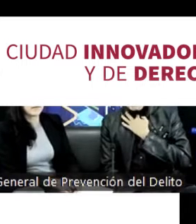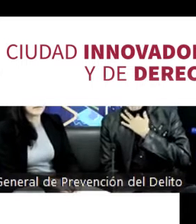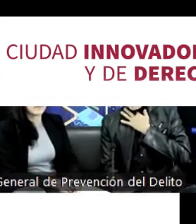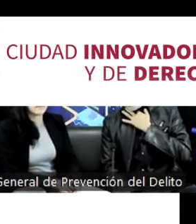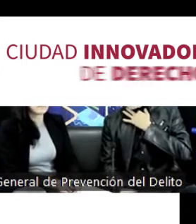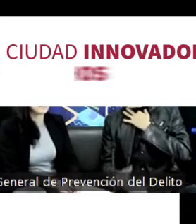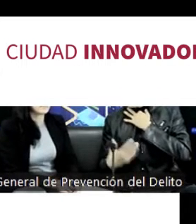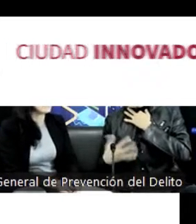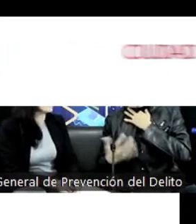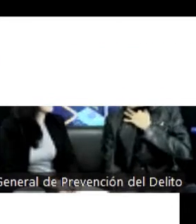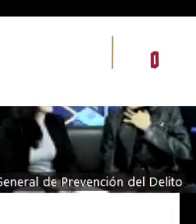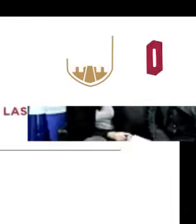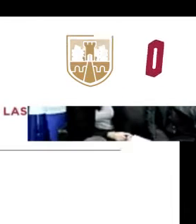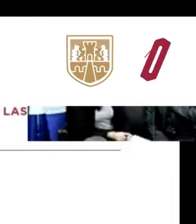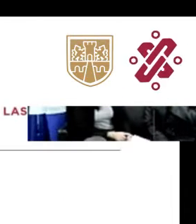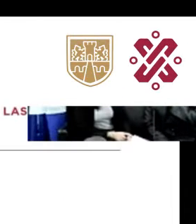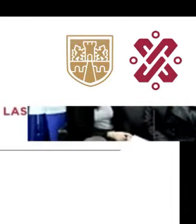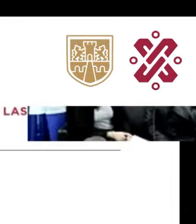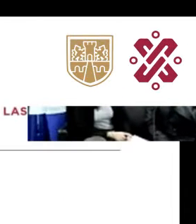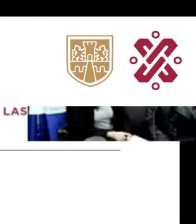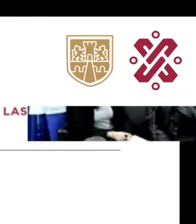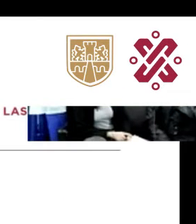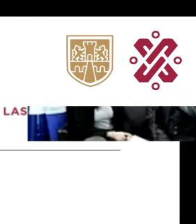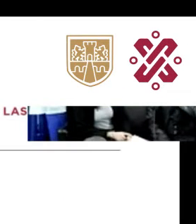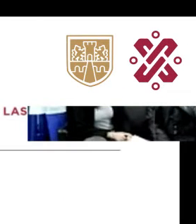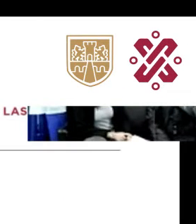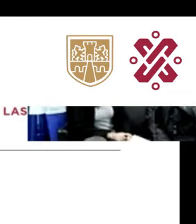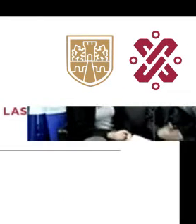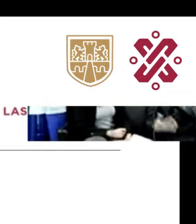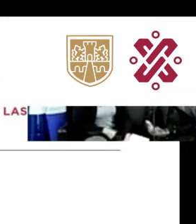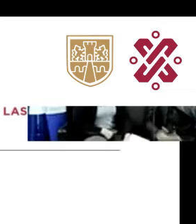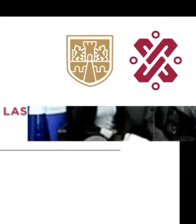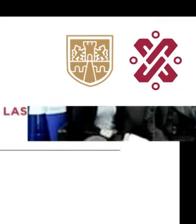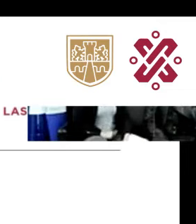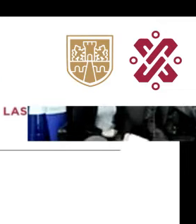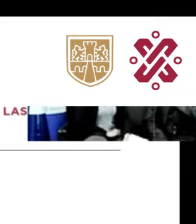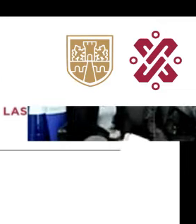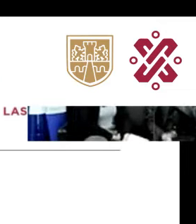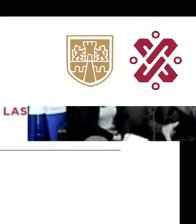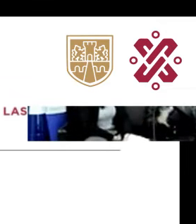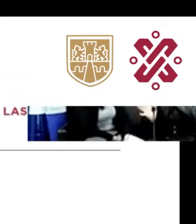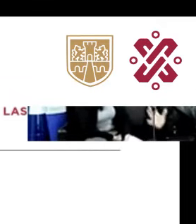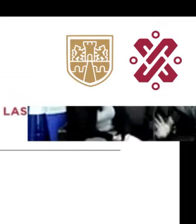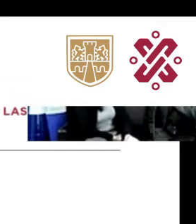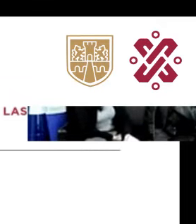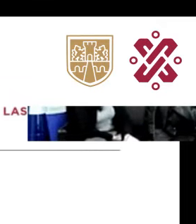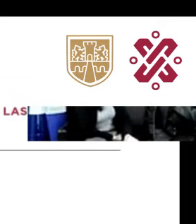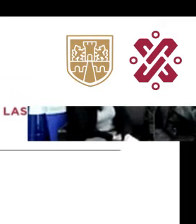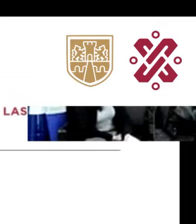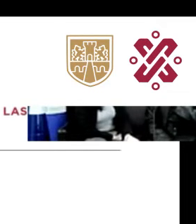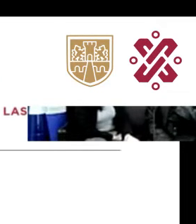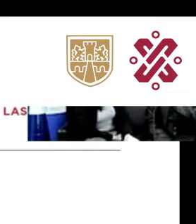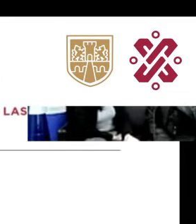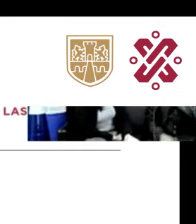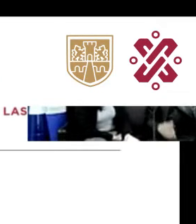Mira, esto de las intervenciones breves, por ahí en los años 90, se manejaron varios